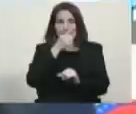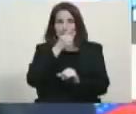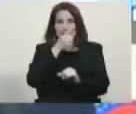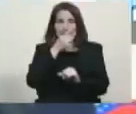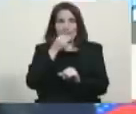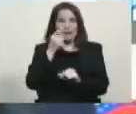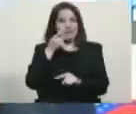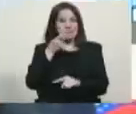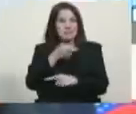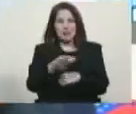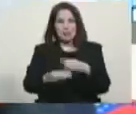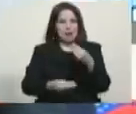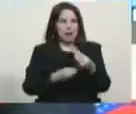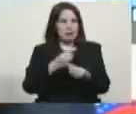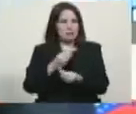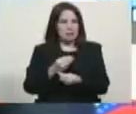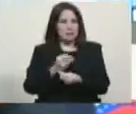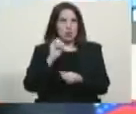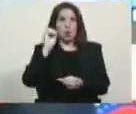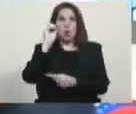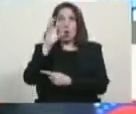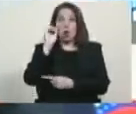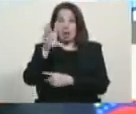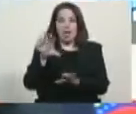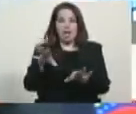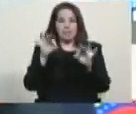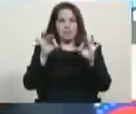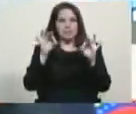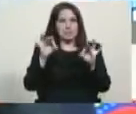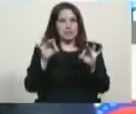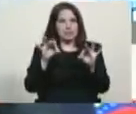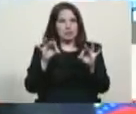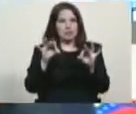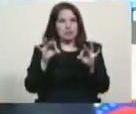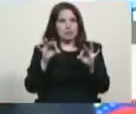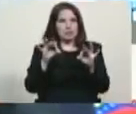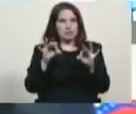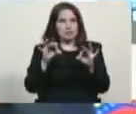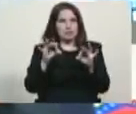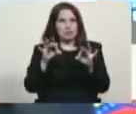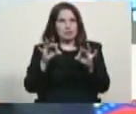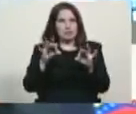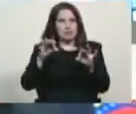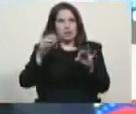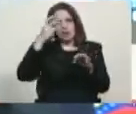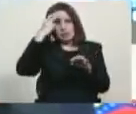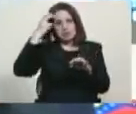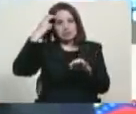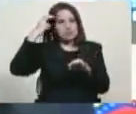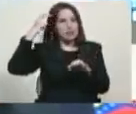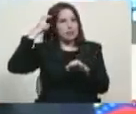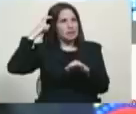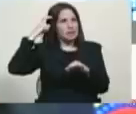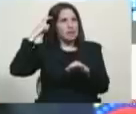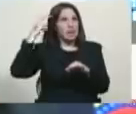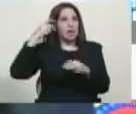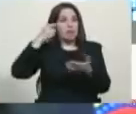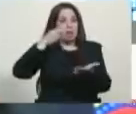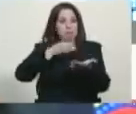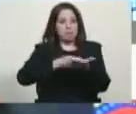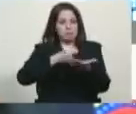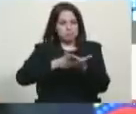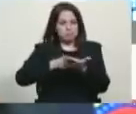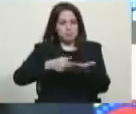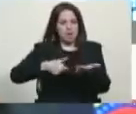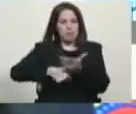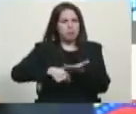mañana mismo debe hacerse una jornada especial en la sede de la Cancillería de la República para apostillar y